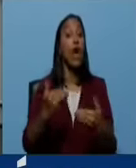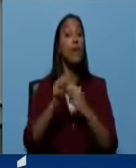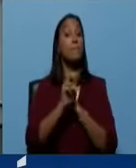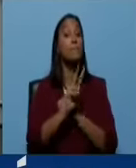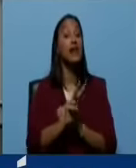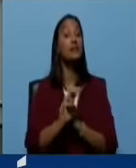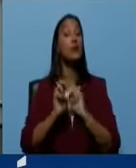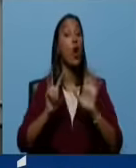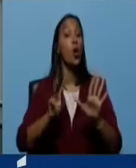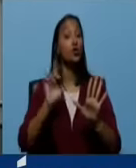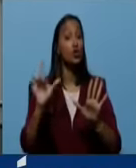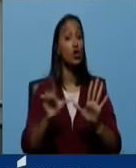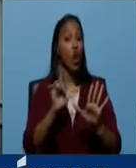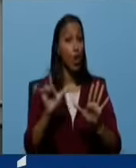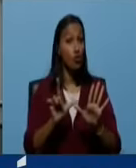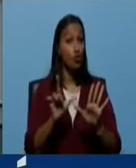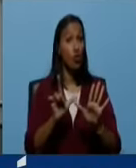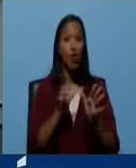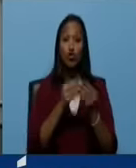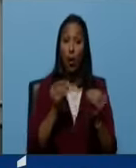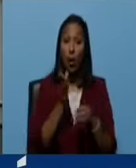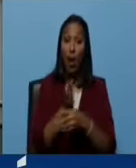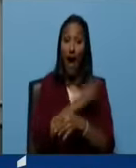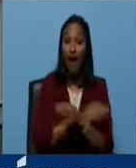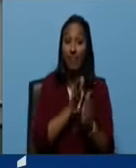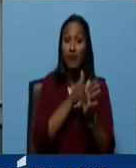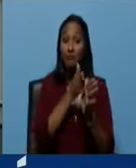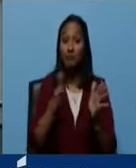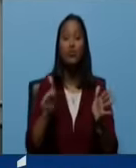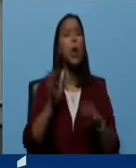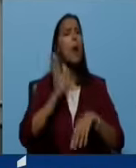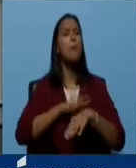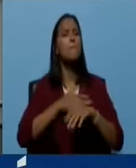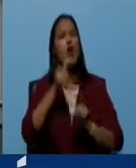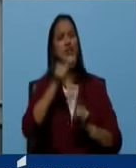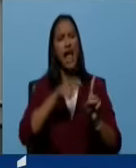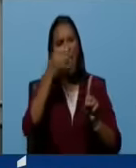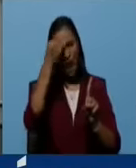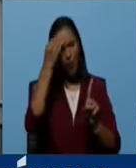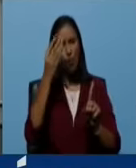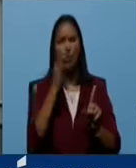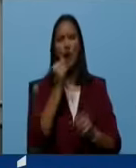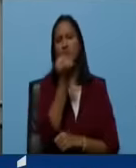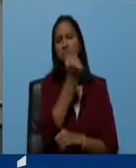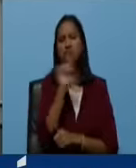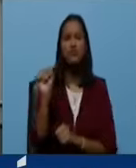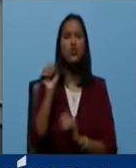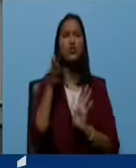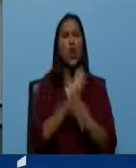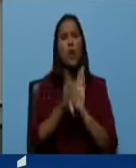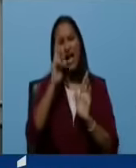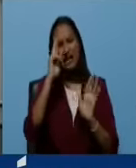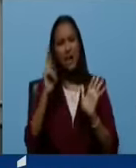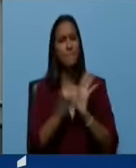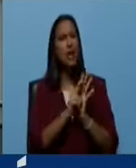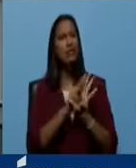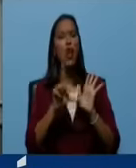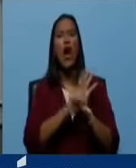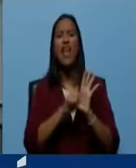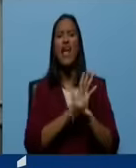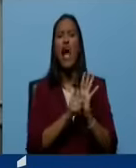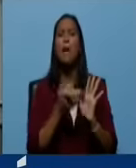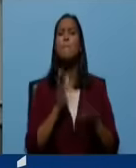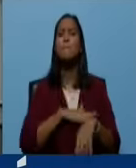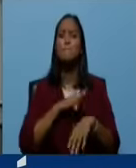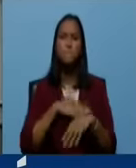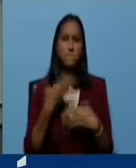su contumacia, su desobediencia a las autoridades legítimamente constituidas, porque vuelvo y repito